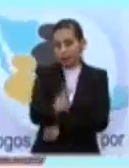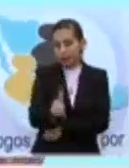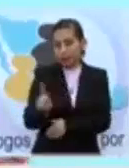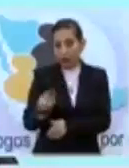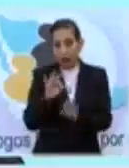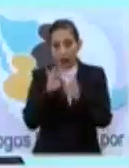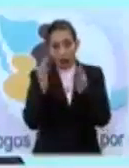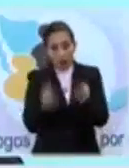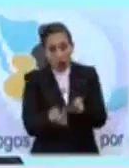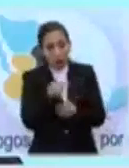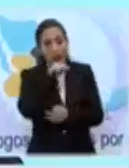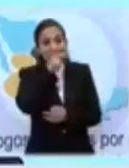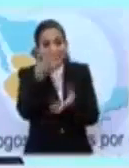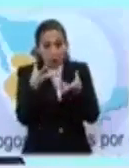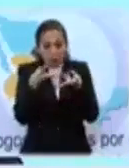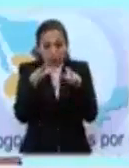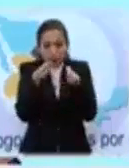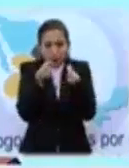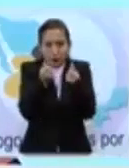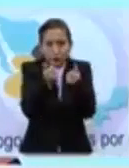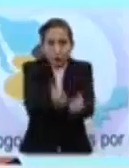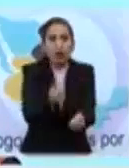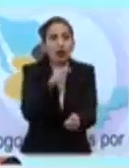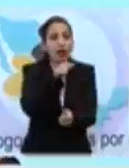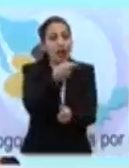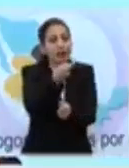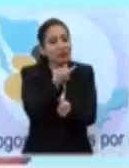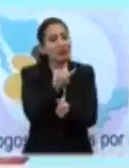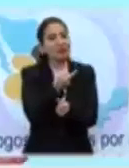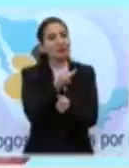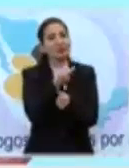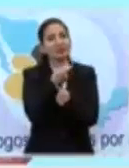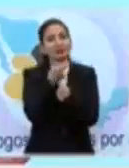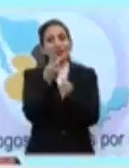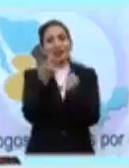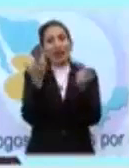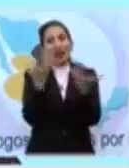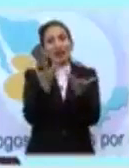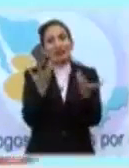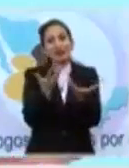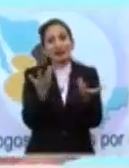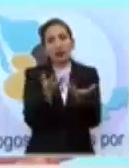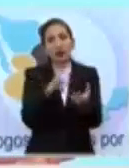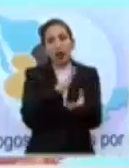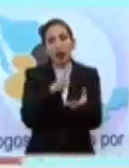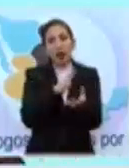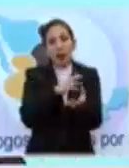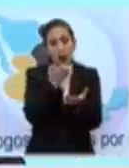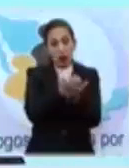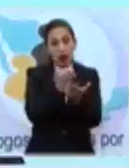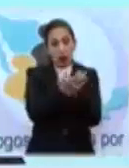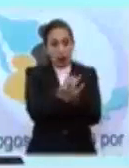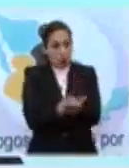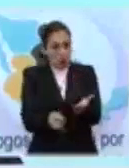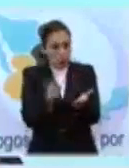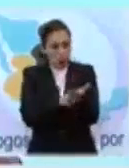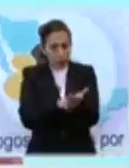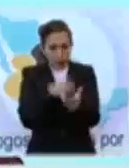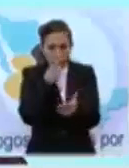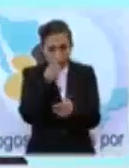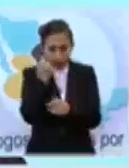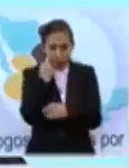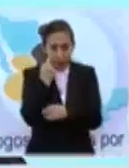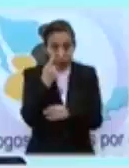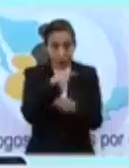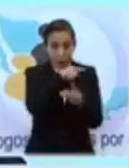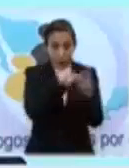modelo bajo el cual se está gastando es un modelo que está llevando a que exista una economía dual, como lo comenté. Hay